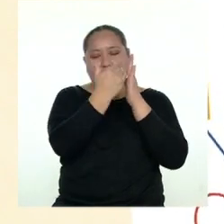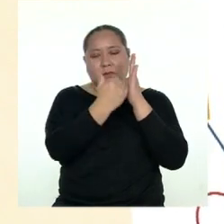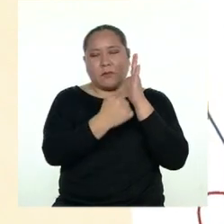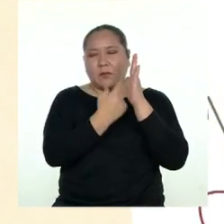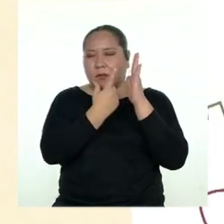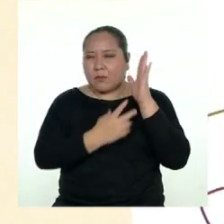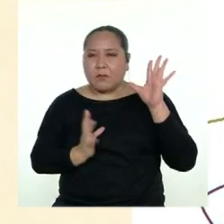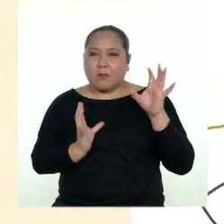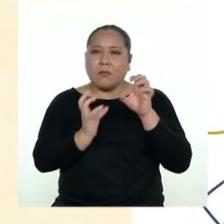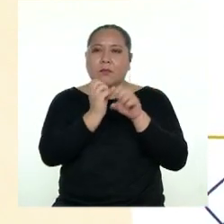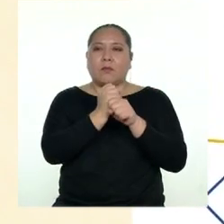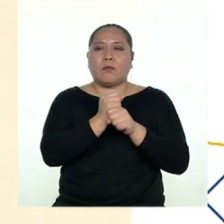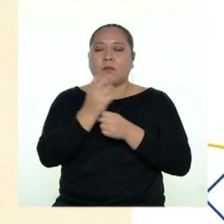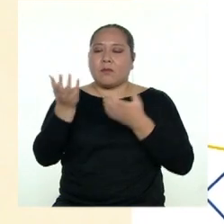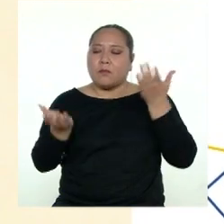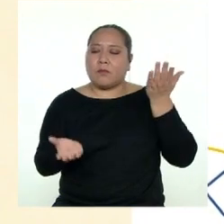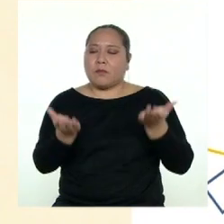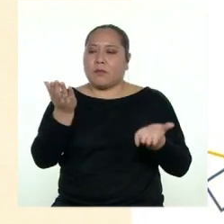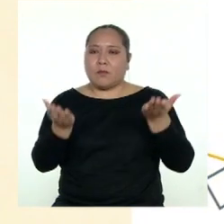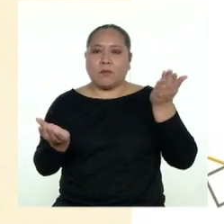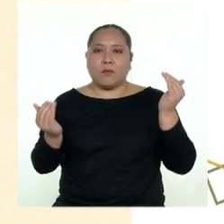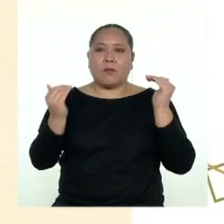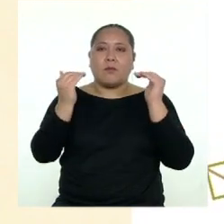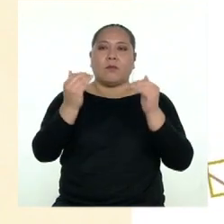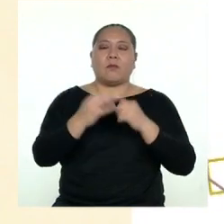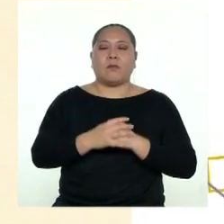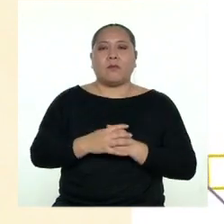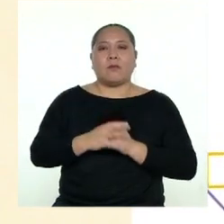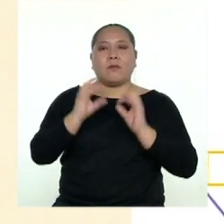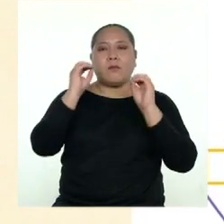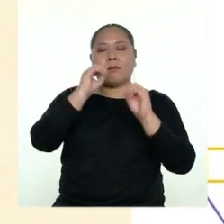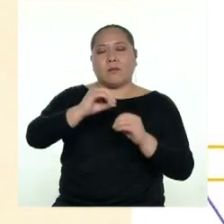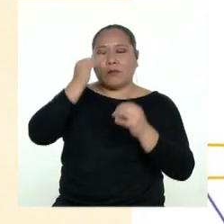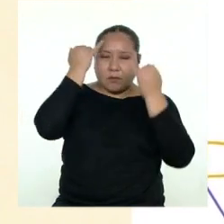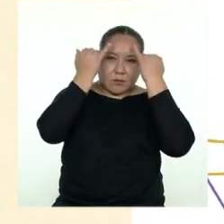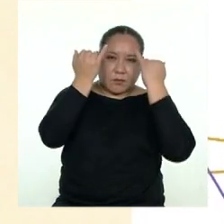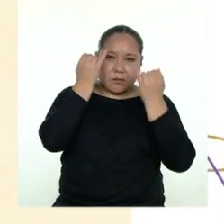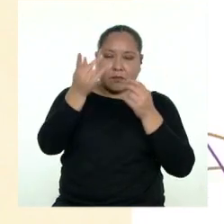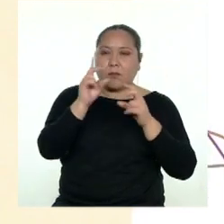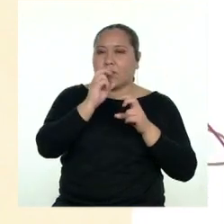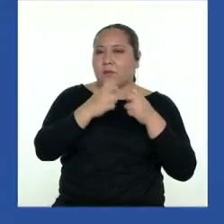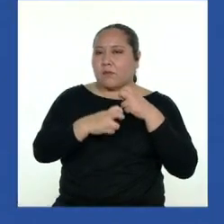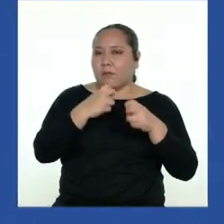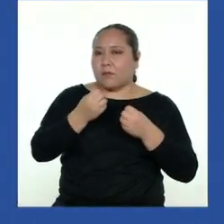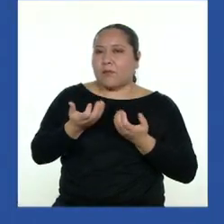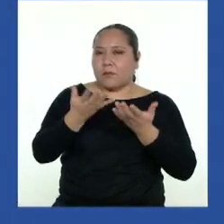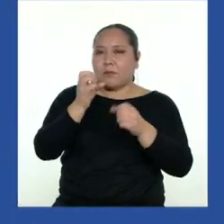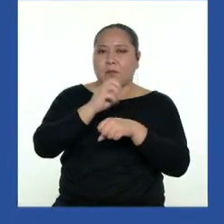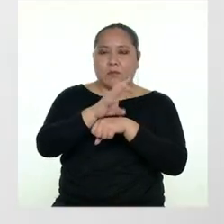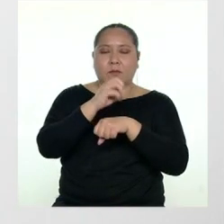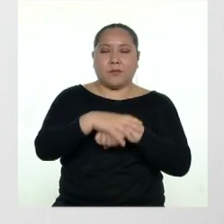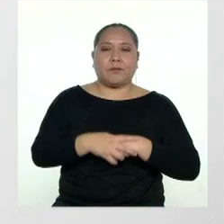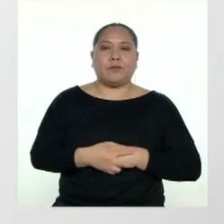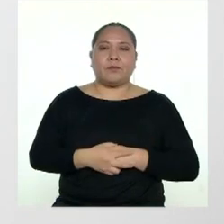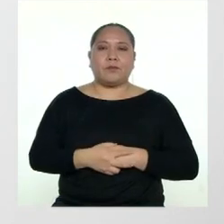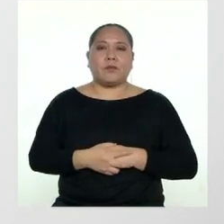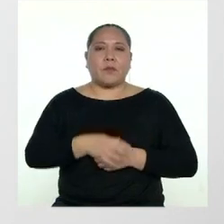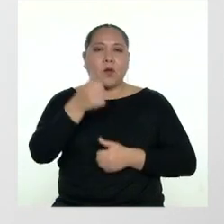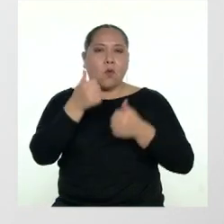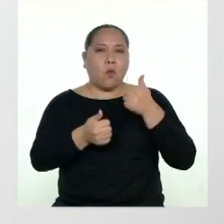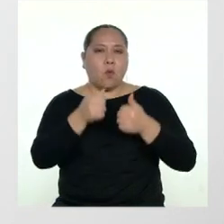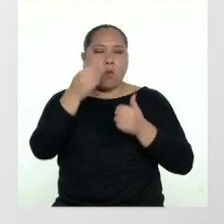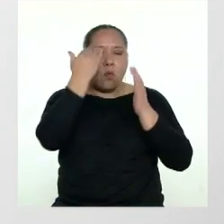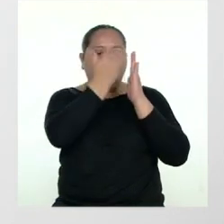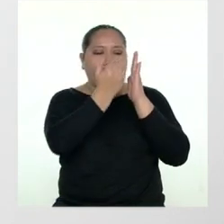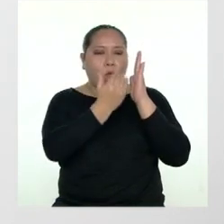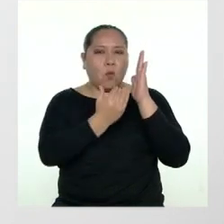comparar diferentes opciones, crear conciencia acerca de una causa o problema o brindar recomendaciones. ¿Cuál de estas funciones